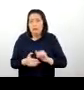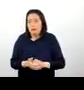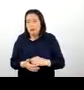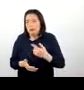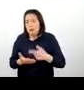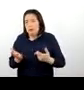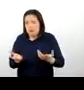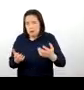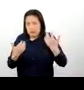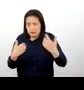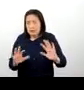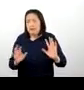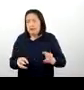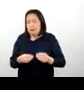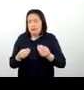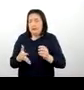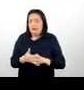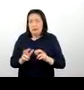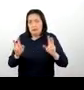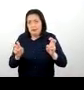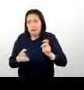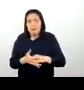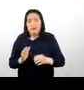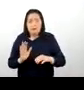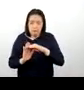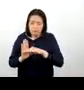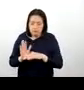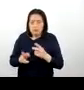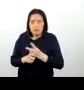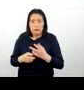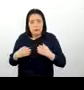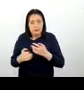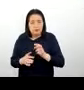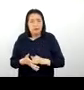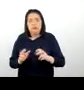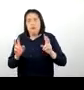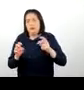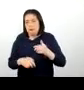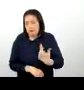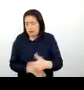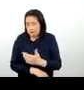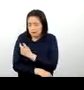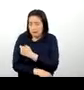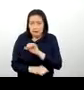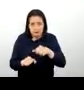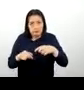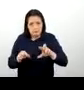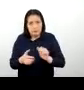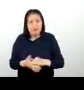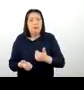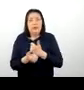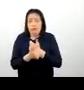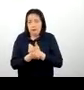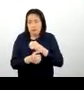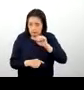las condiciones que ya se está dando en el tema de los protocolos de bioseguridad, el tema de la vacunación va a permitir que Ayacucho también